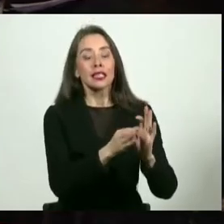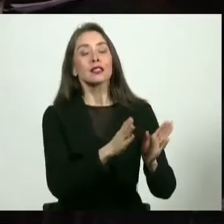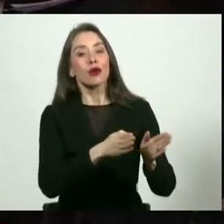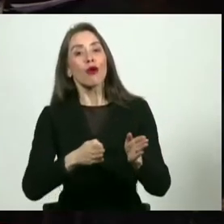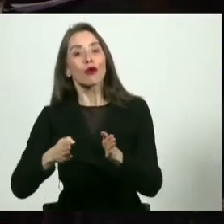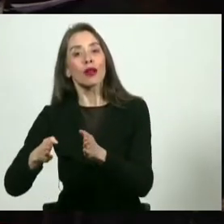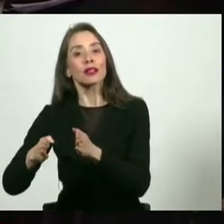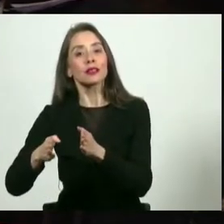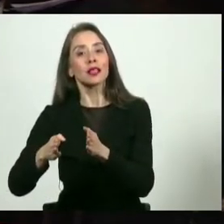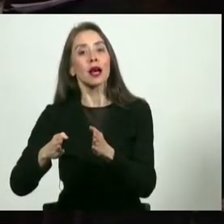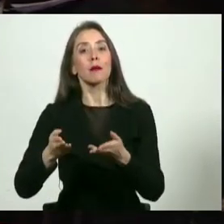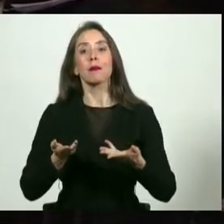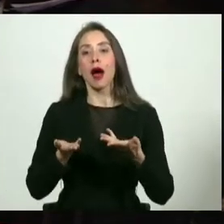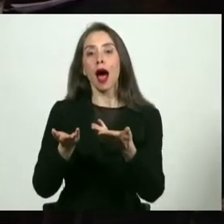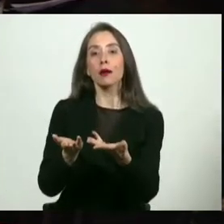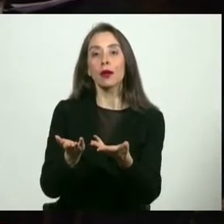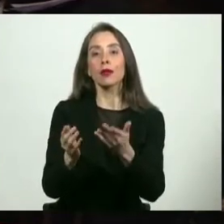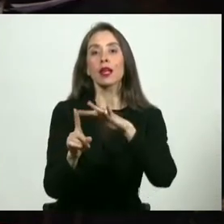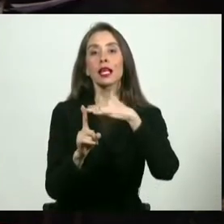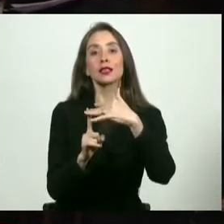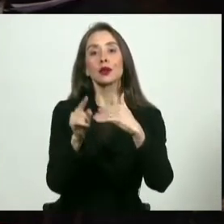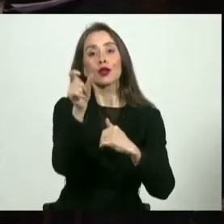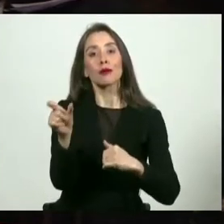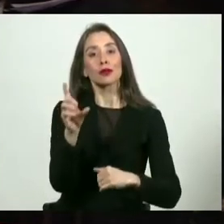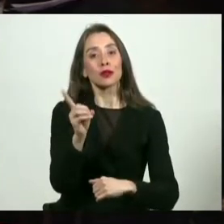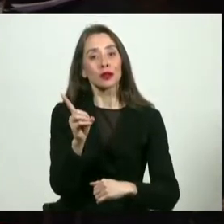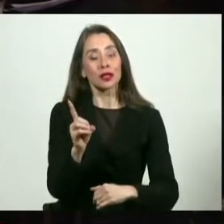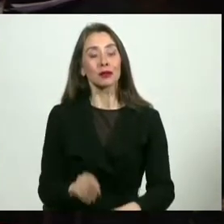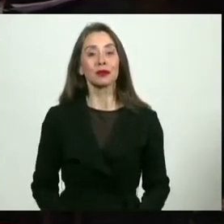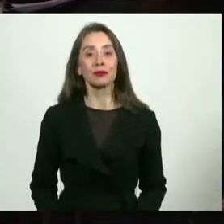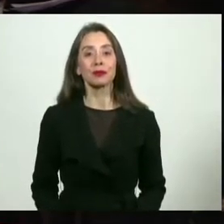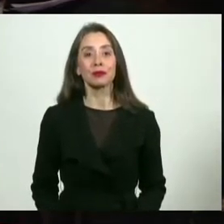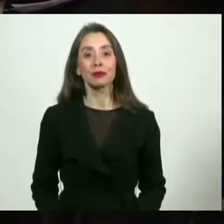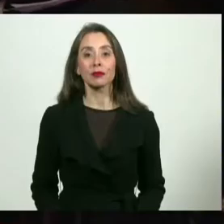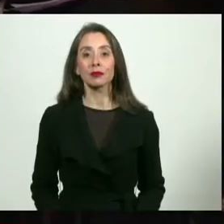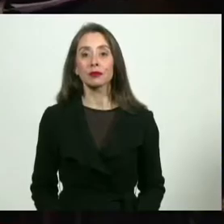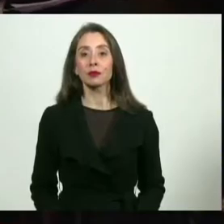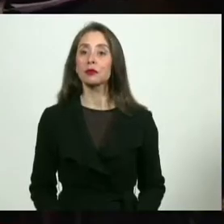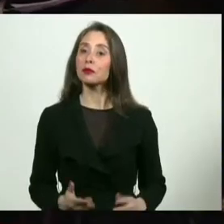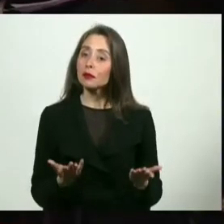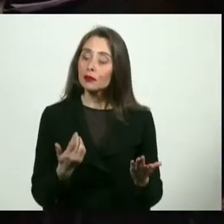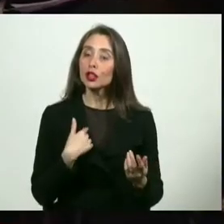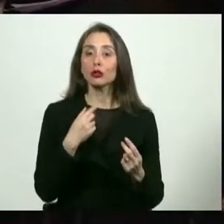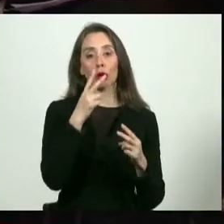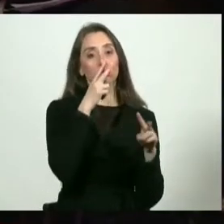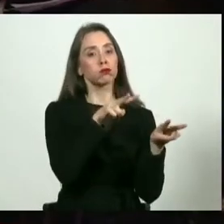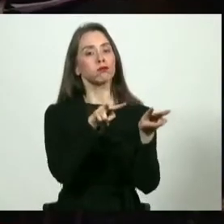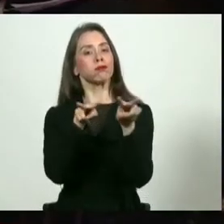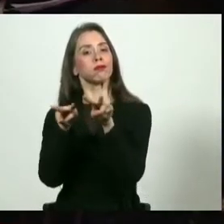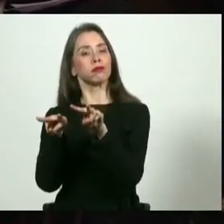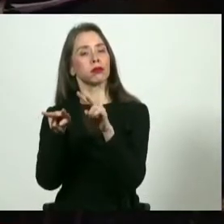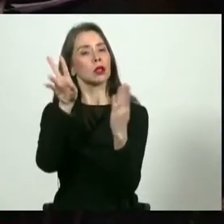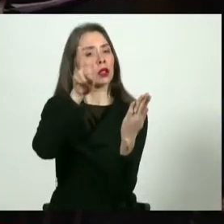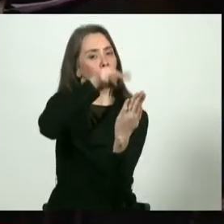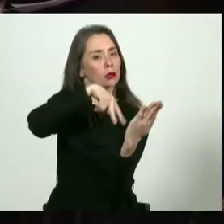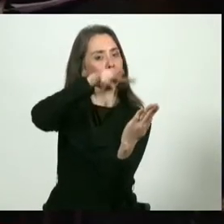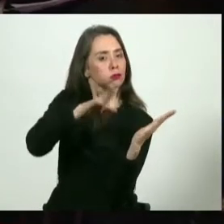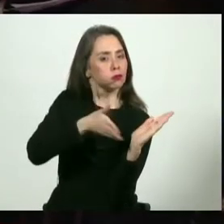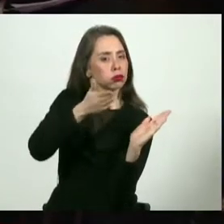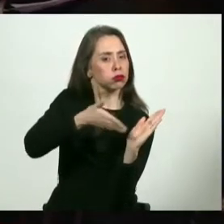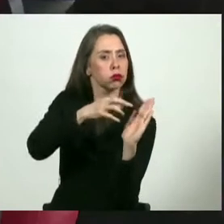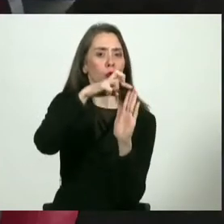manera para atender la situación de las personas con discapacidad. Entonces, yo sí, al observar el tipo de proyectos de las